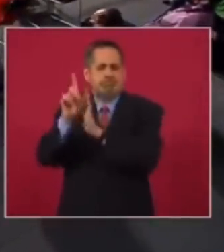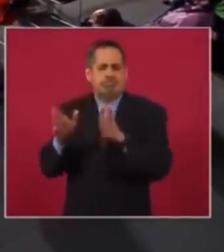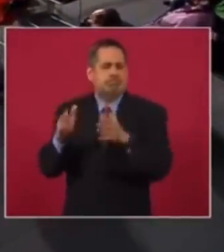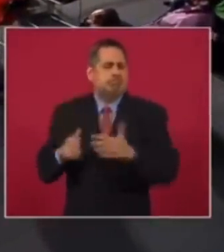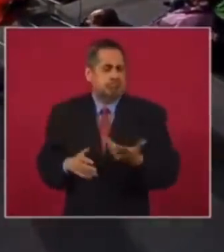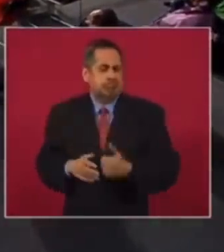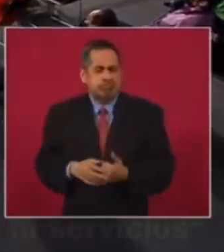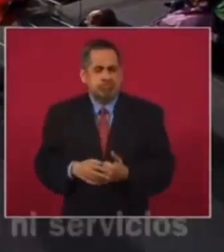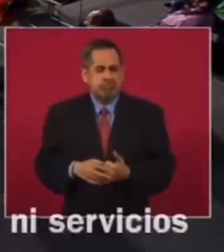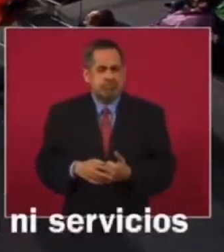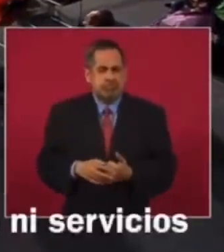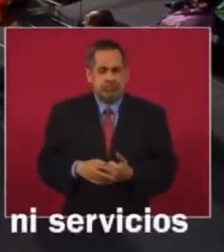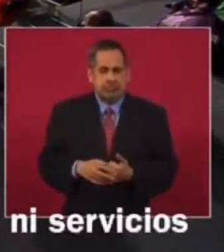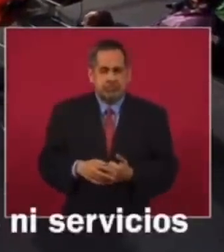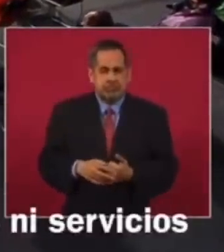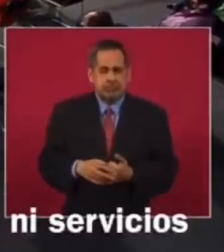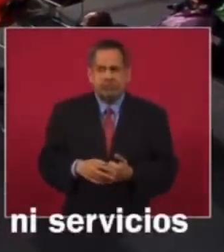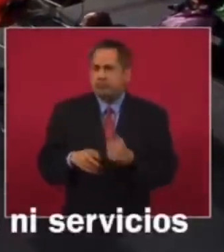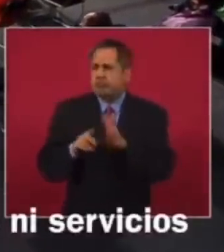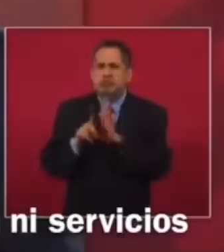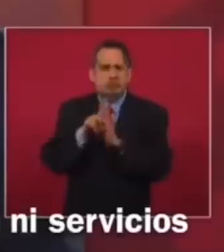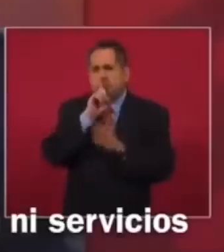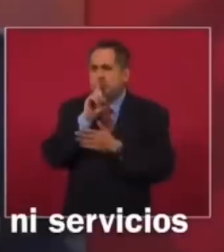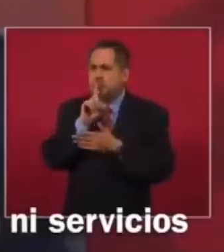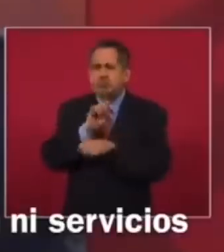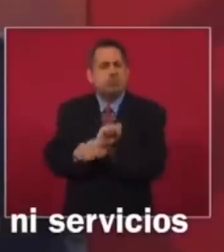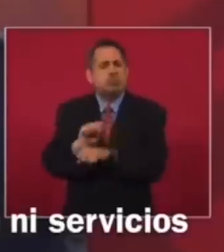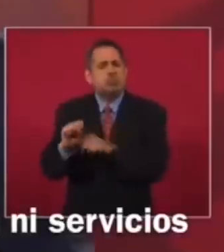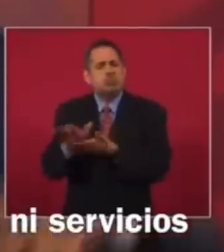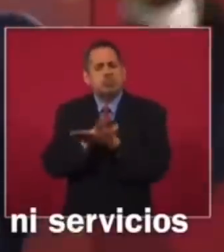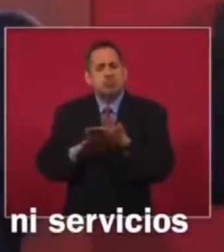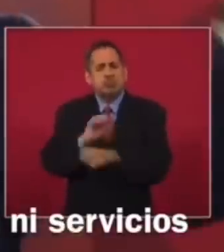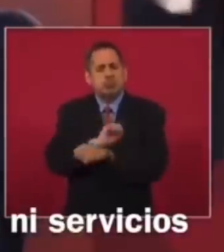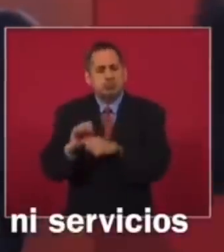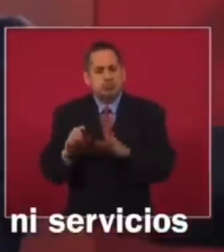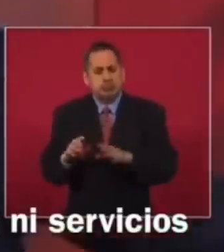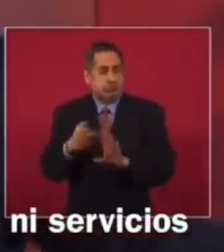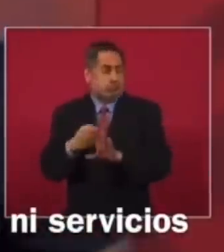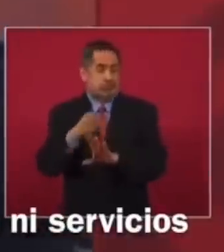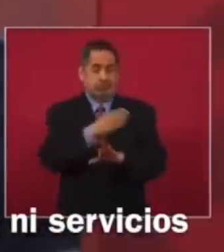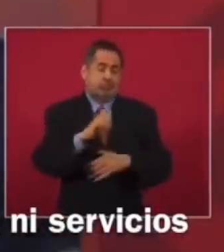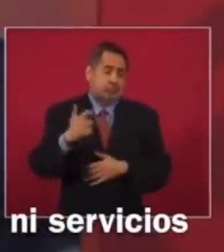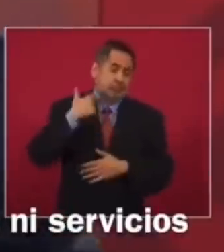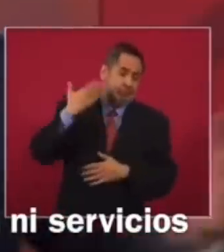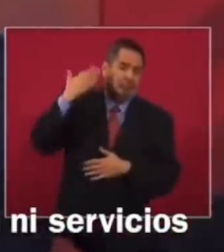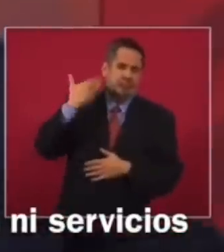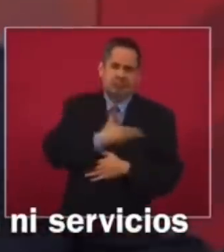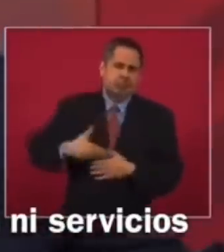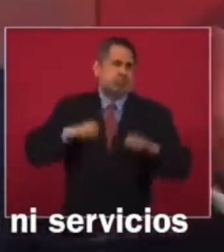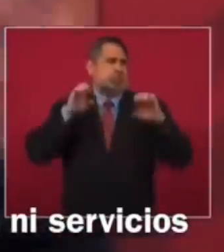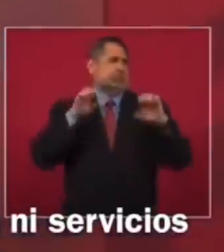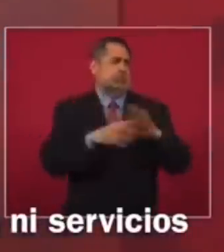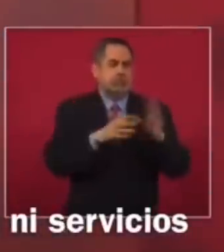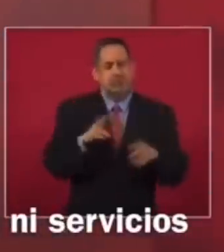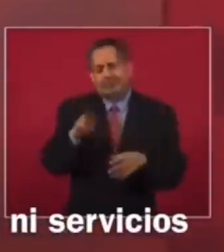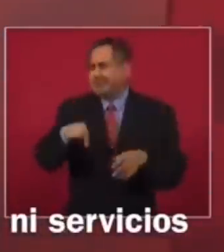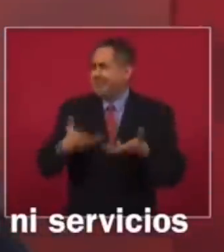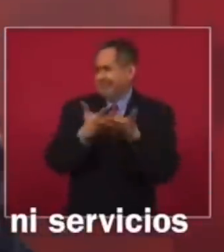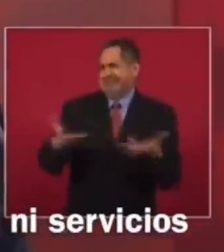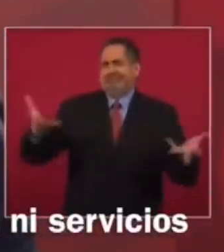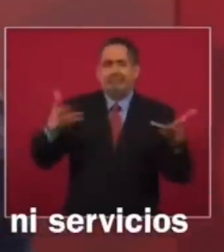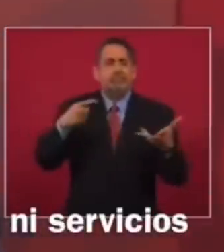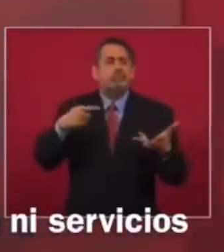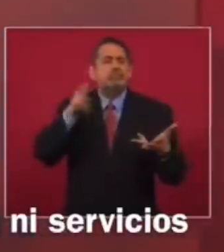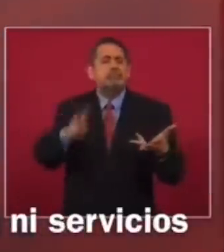y ese día modesto para como un día antes si es un palacio pero yo con un departamento